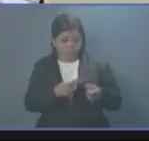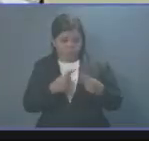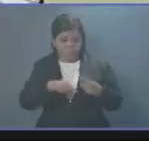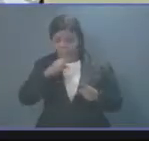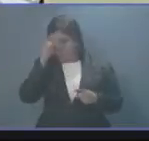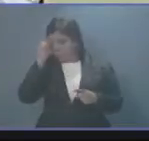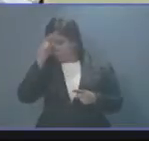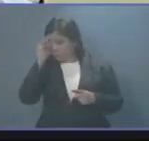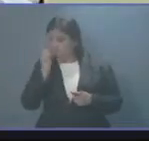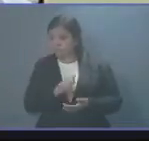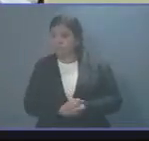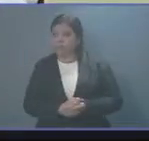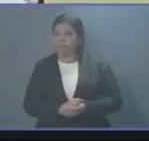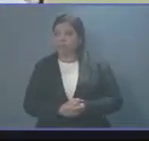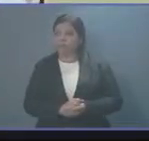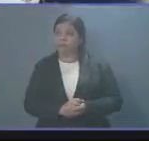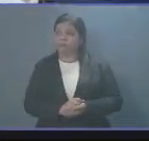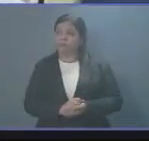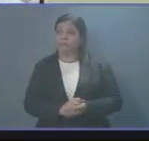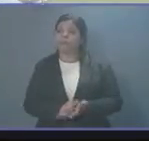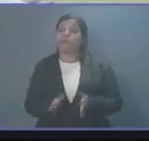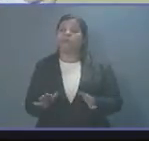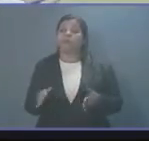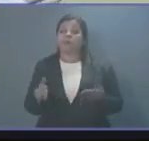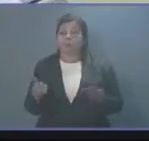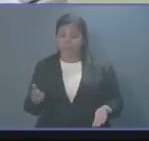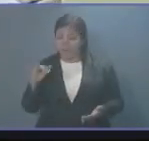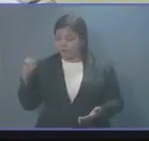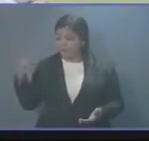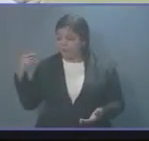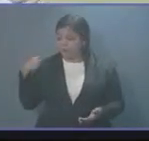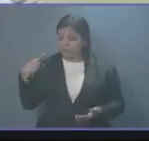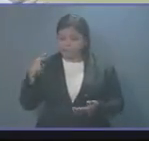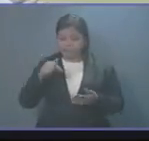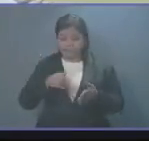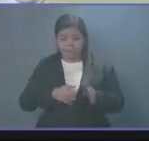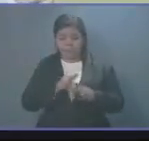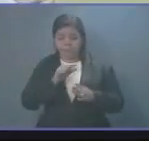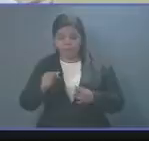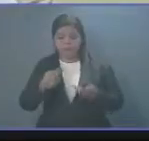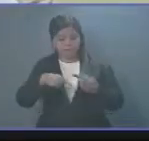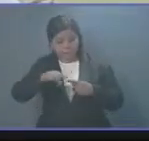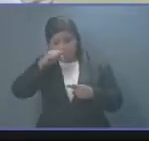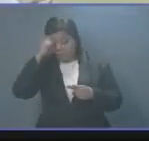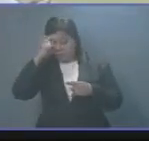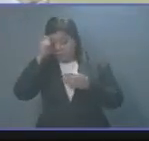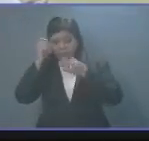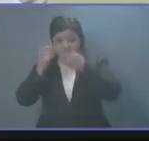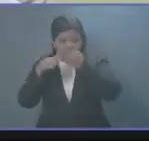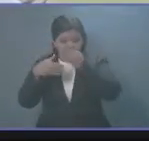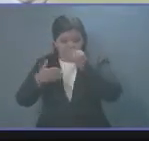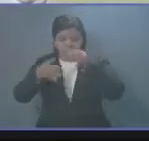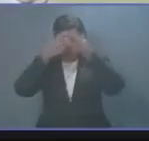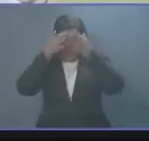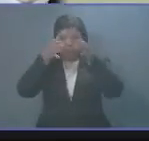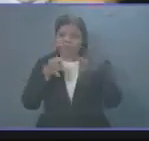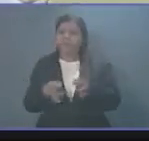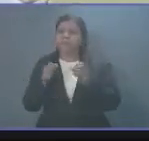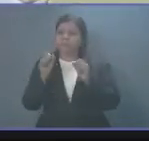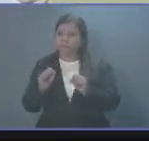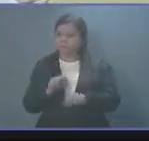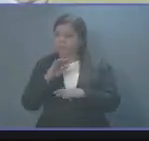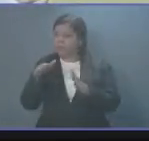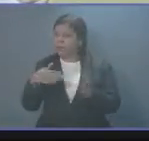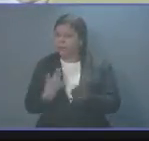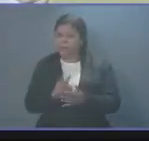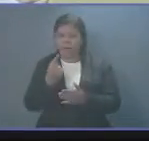y... Cuarto, que para que la Junta Directiva del Instituto Administrador funcione y tome decisiones, deben asistir todos los